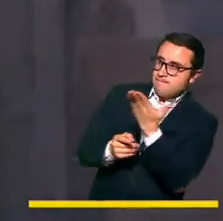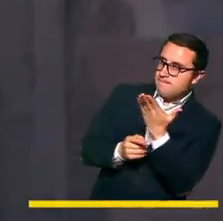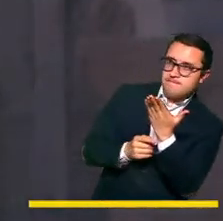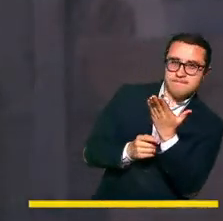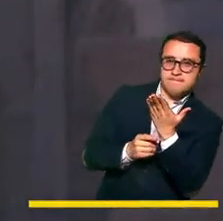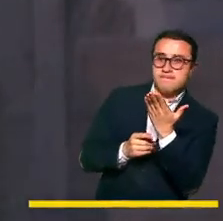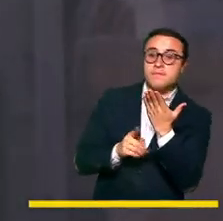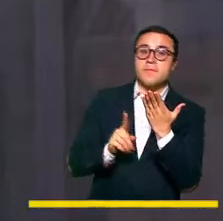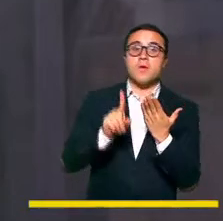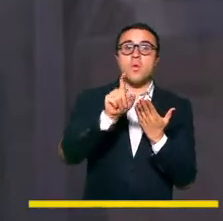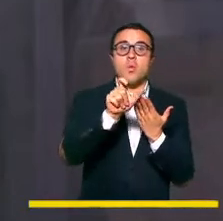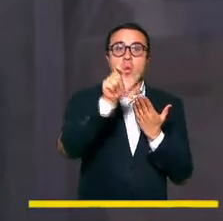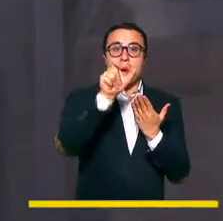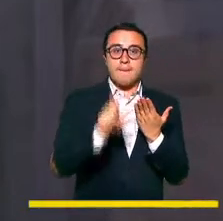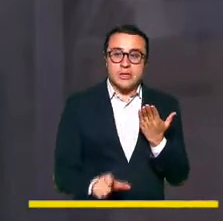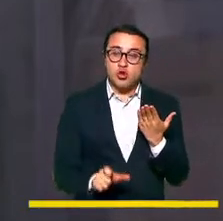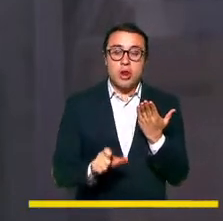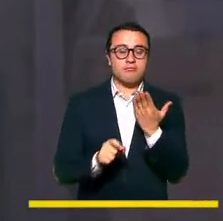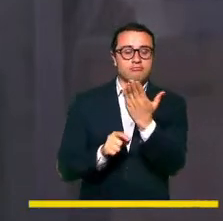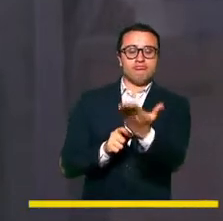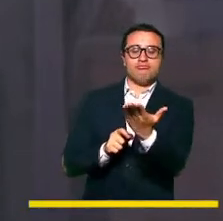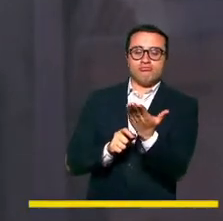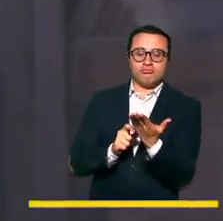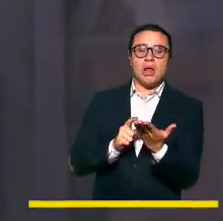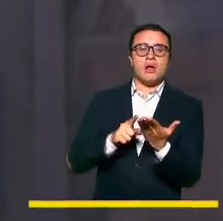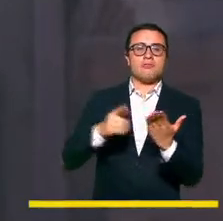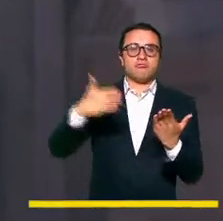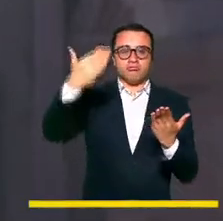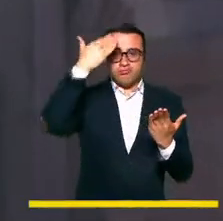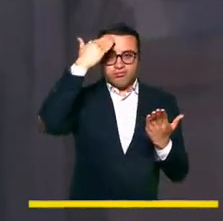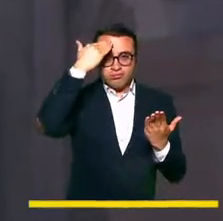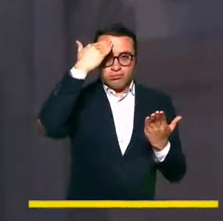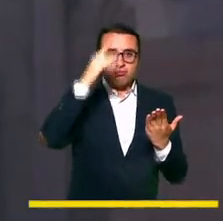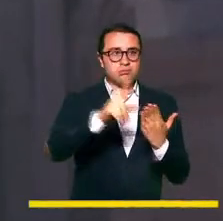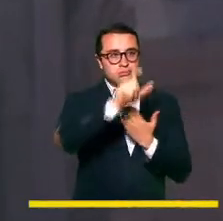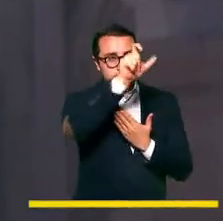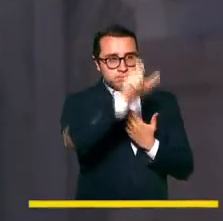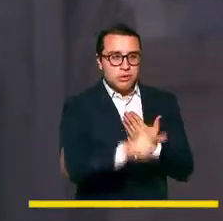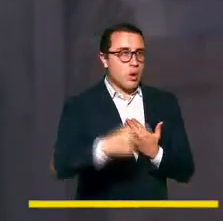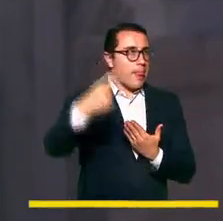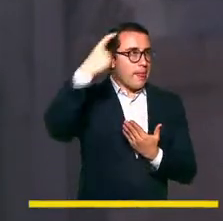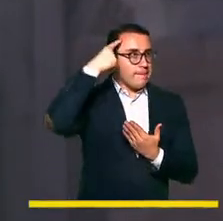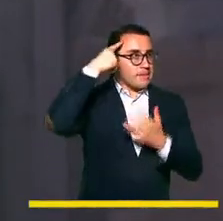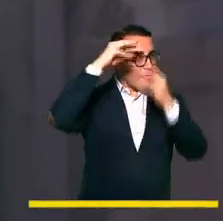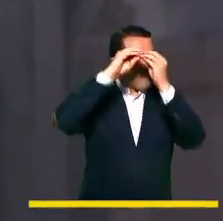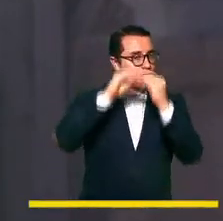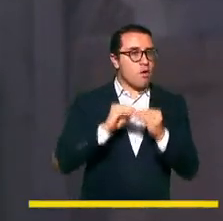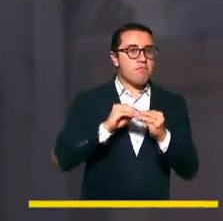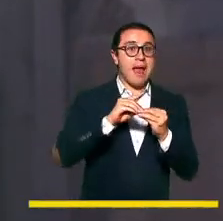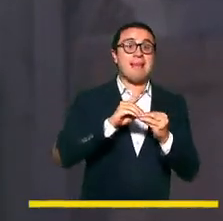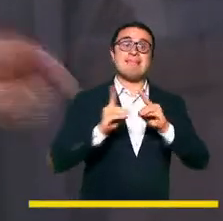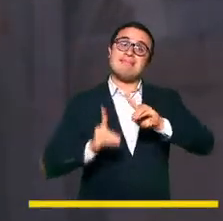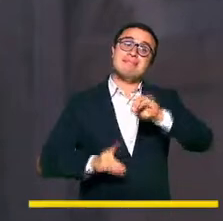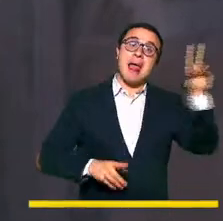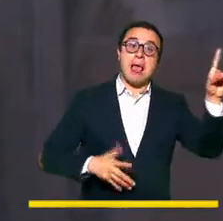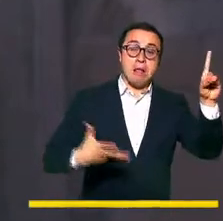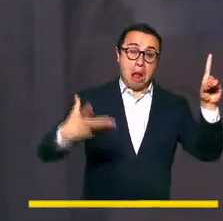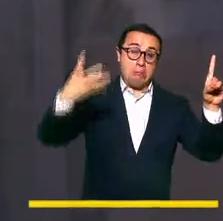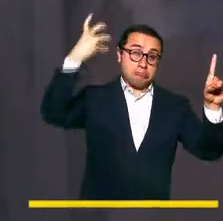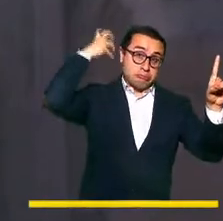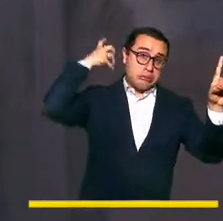una persona que les garantice, por su condición de mentalidad derechista y atrasada,